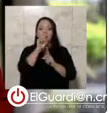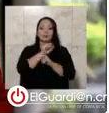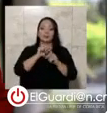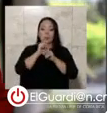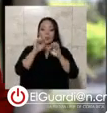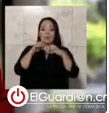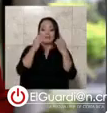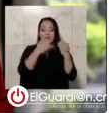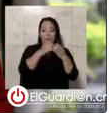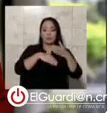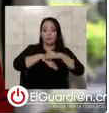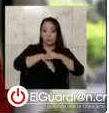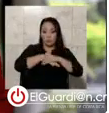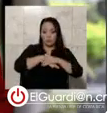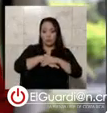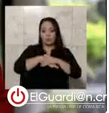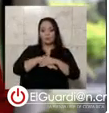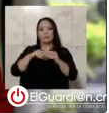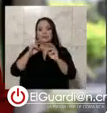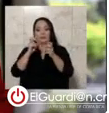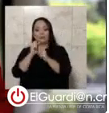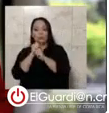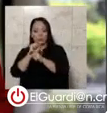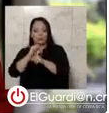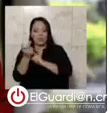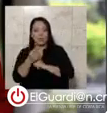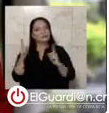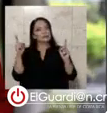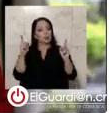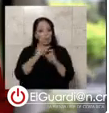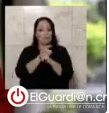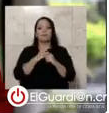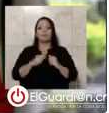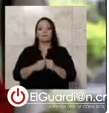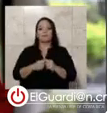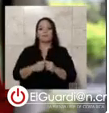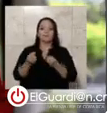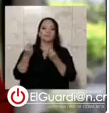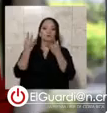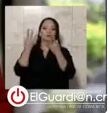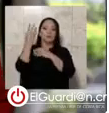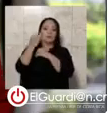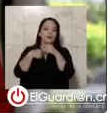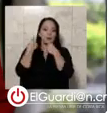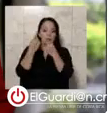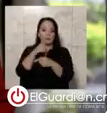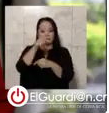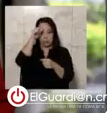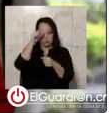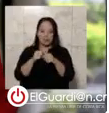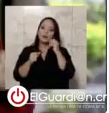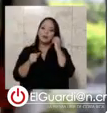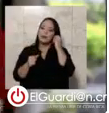los equipos de fútbol y la seguridad social es compleja desde hace muchos años. Ustedes recordarán cada